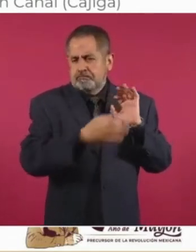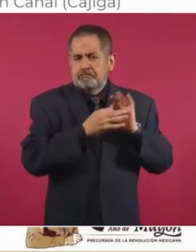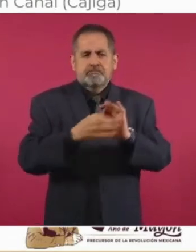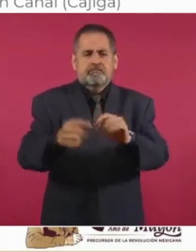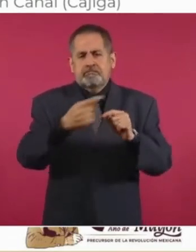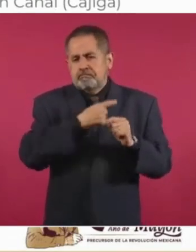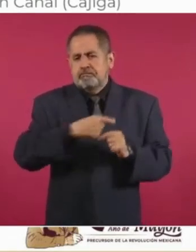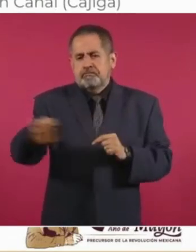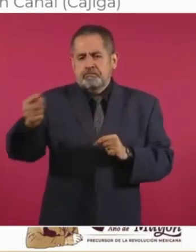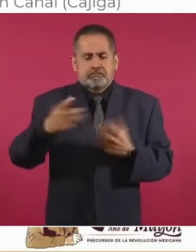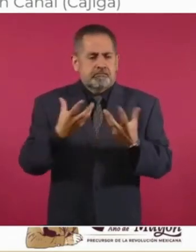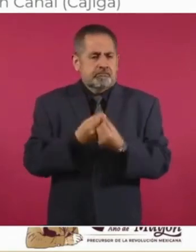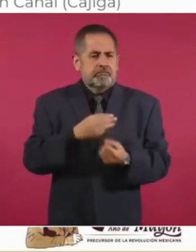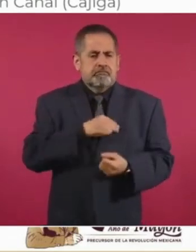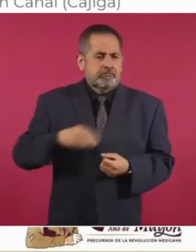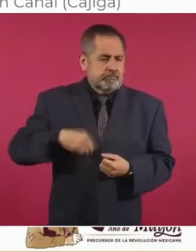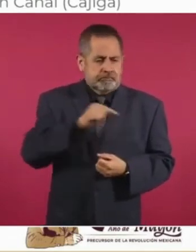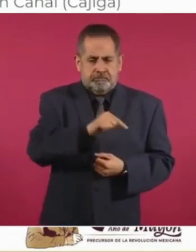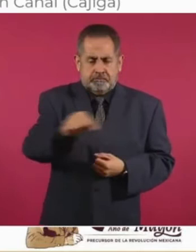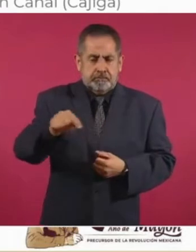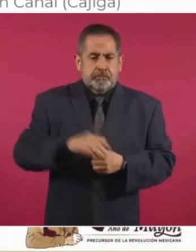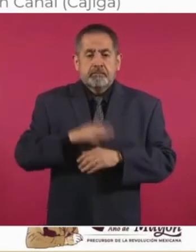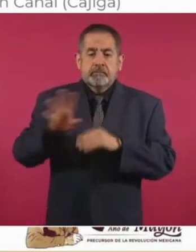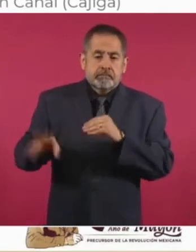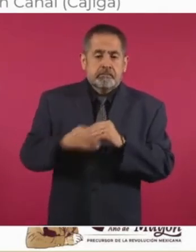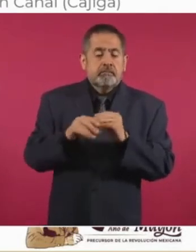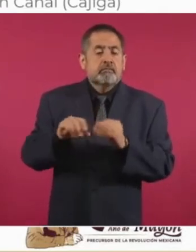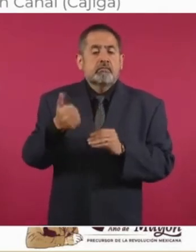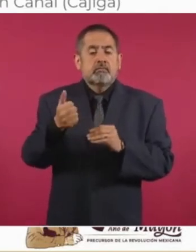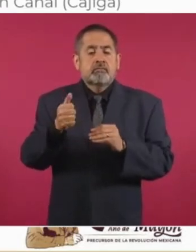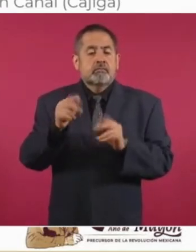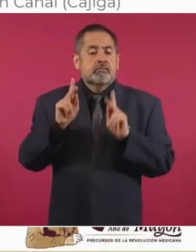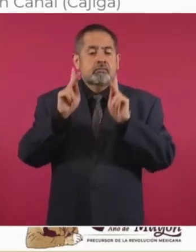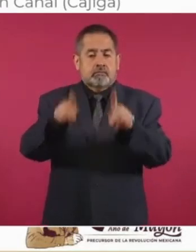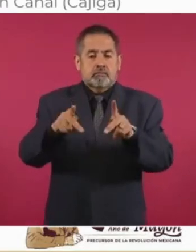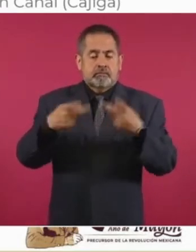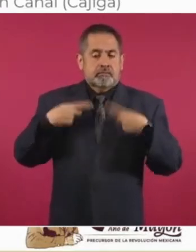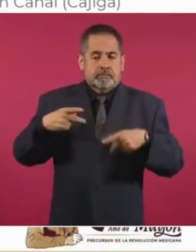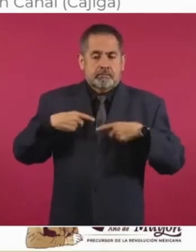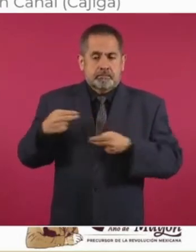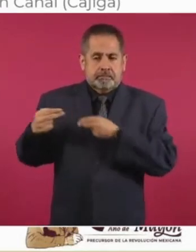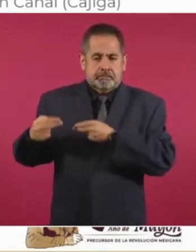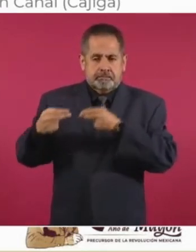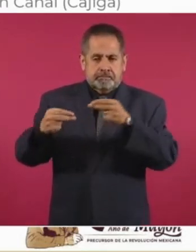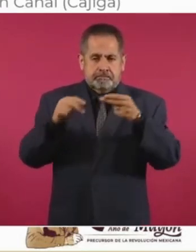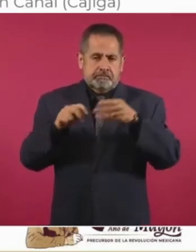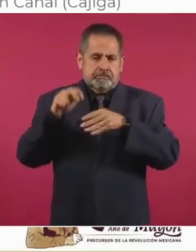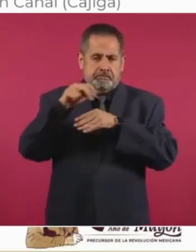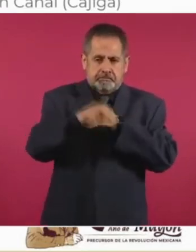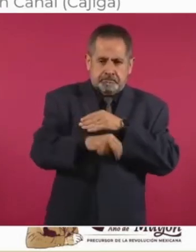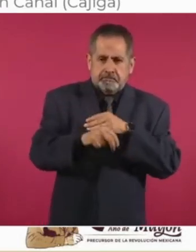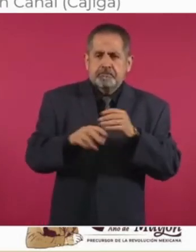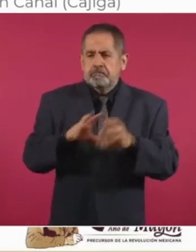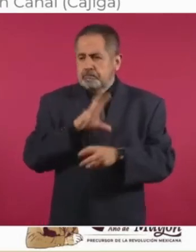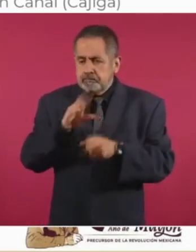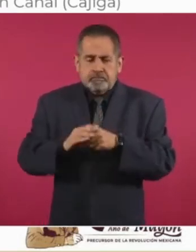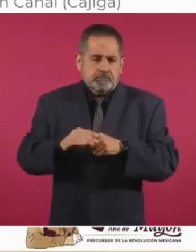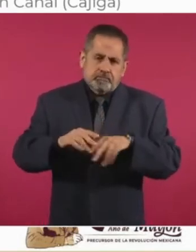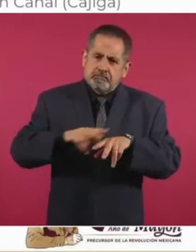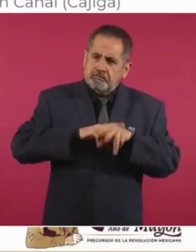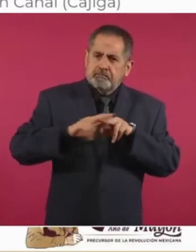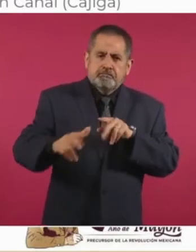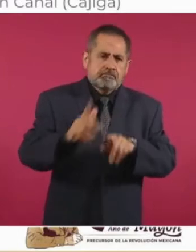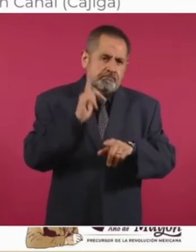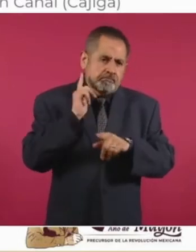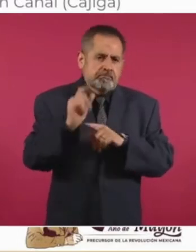municipios. Adicionalmente, se agregaron 11 puentes peatonales para asegurar la conectividad y la convivencia ferroviaria